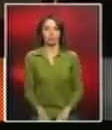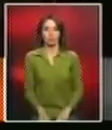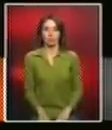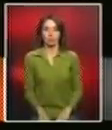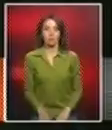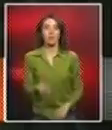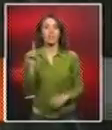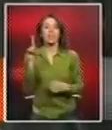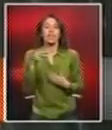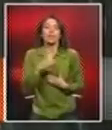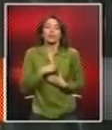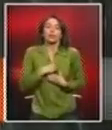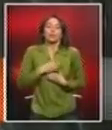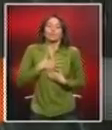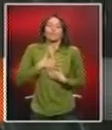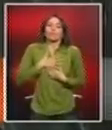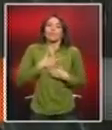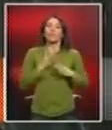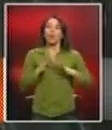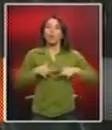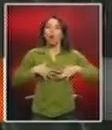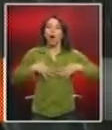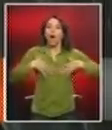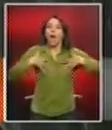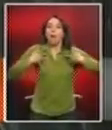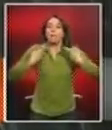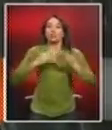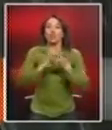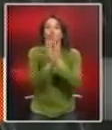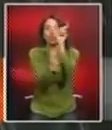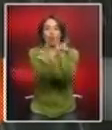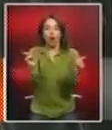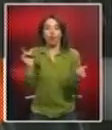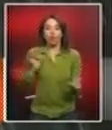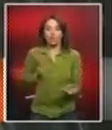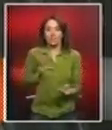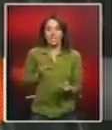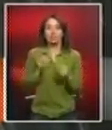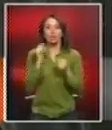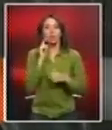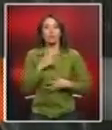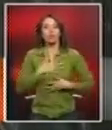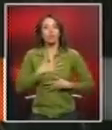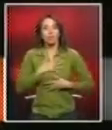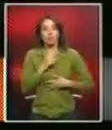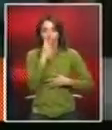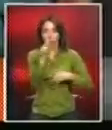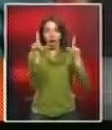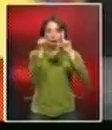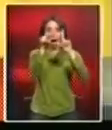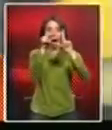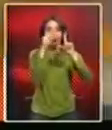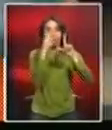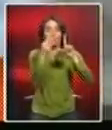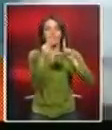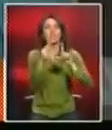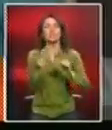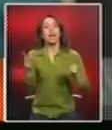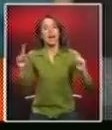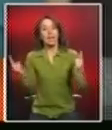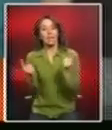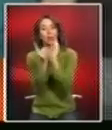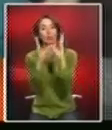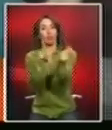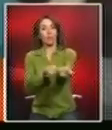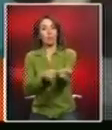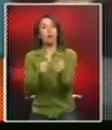Toca una fibra y una emoción donde todos los chilenos nos podemos de alguna manera sentir reflejados. Eso sí, el reencuentro familiar